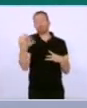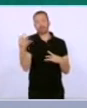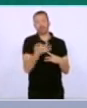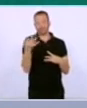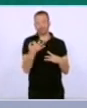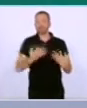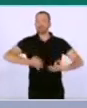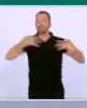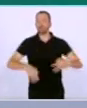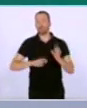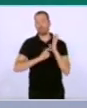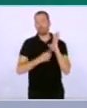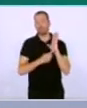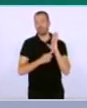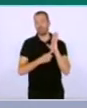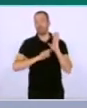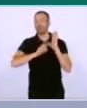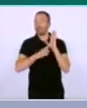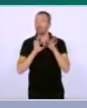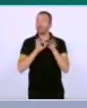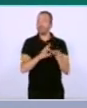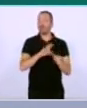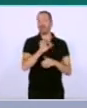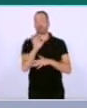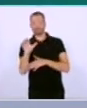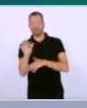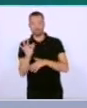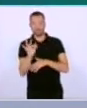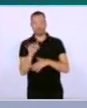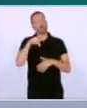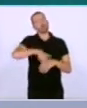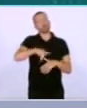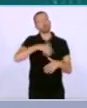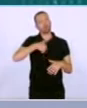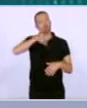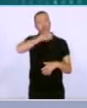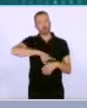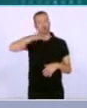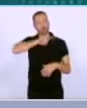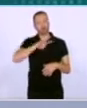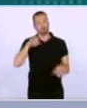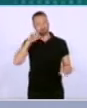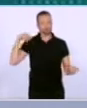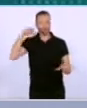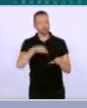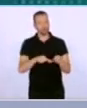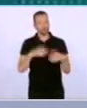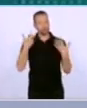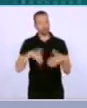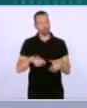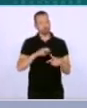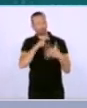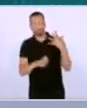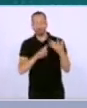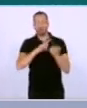al régimen económico y fiscal de Canarias que ha sido sometido en todos estos años a innumerables cambios Y en segundo lugar